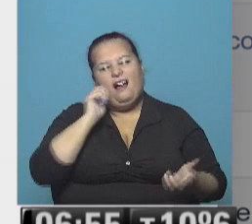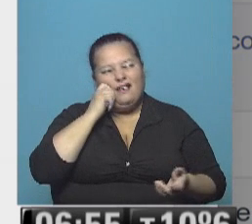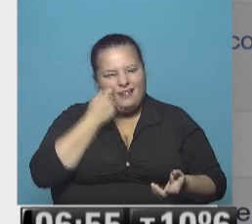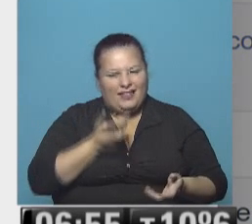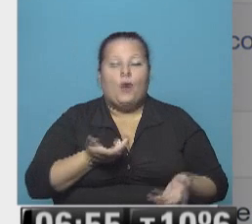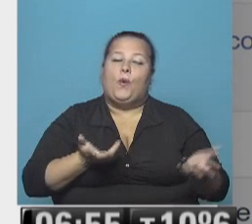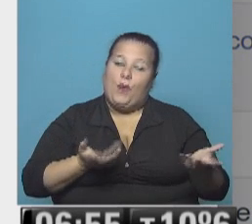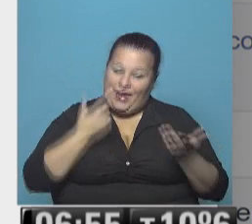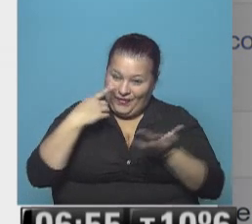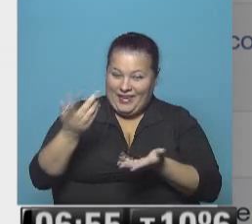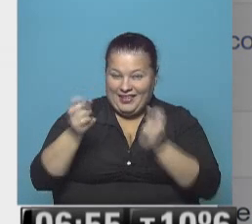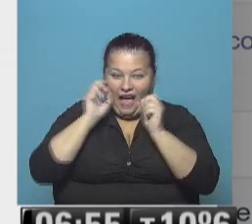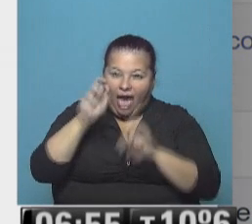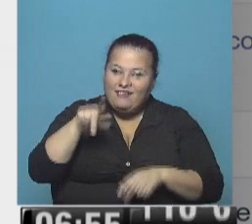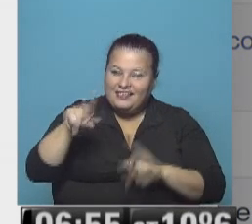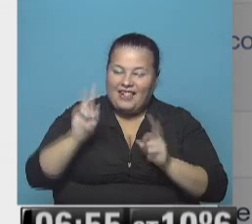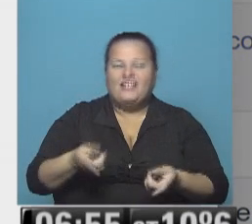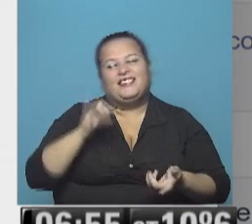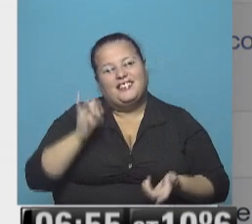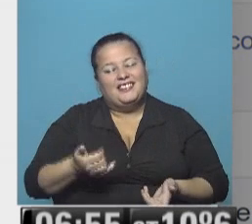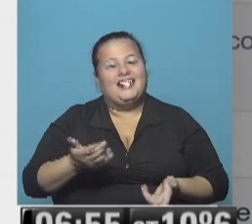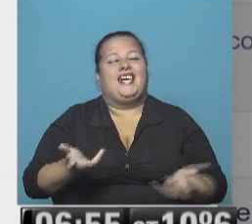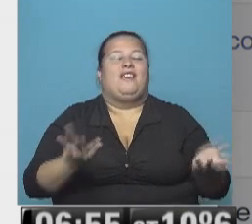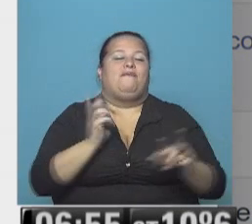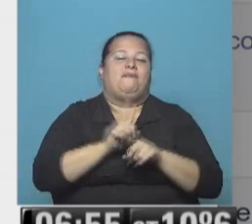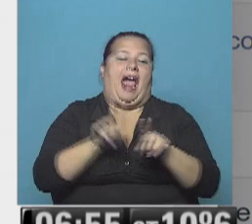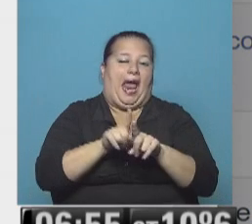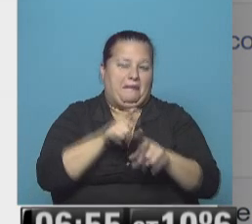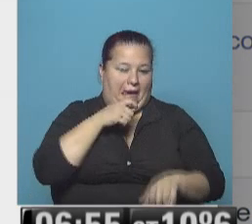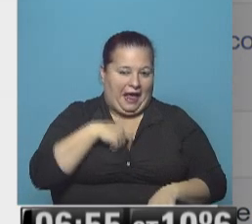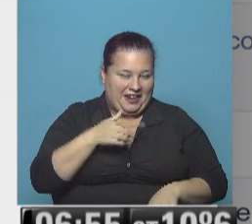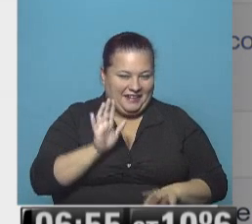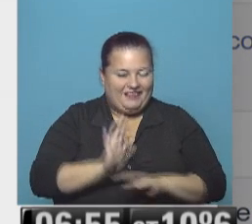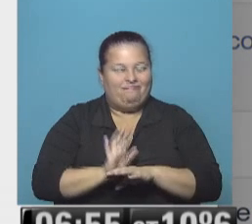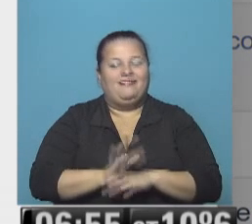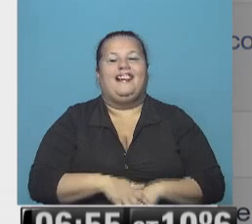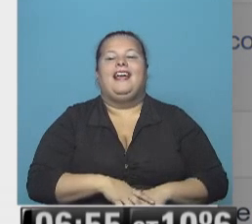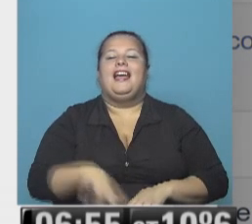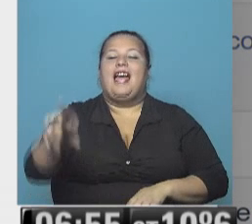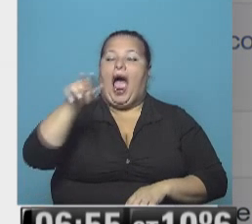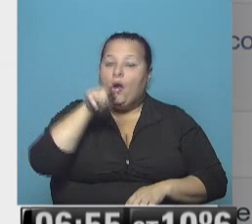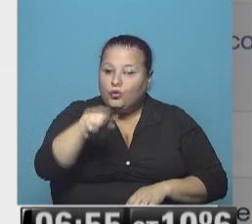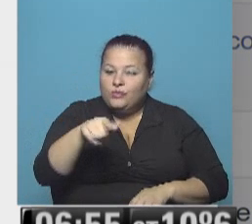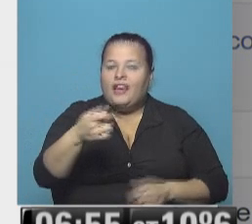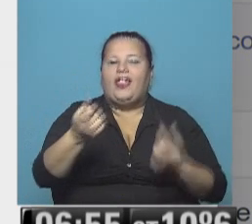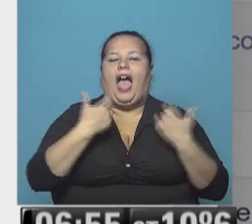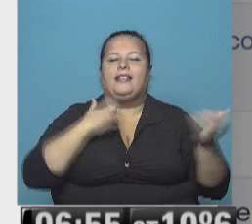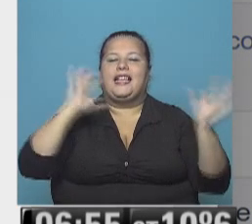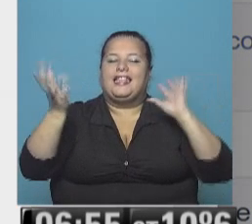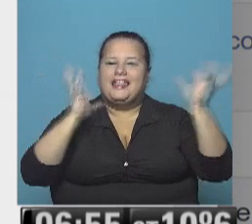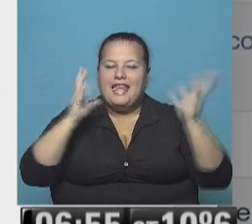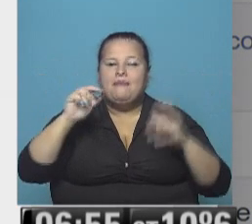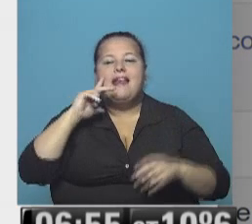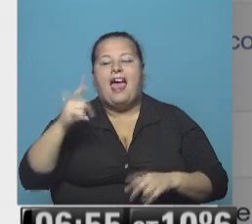bueno caribe que tienes admiradores también porque este debe ser un hermano mío seguro y a usted que nos da el tiempo mientras